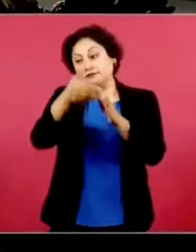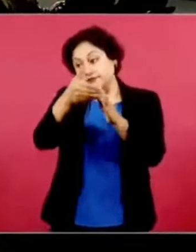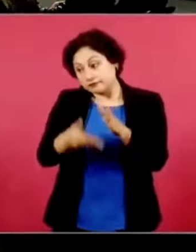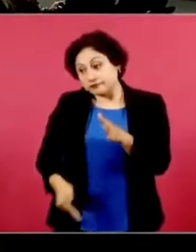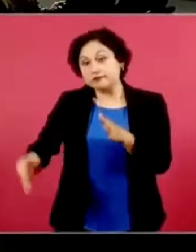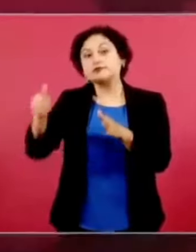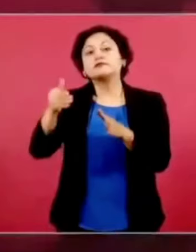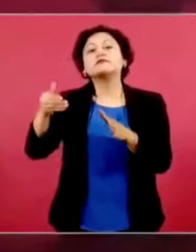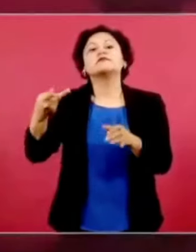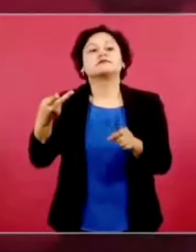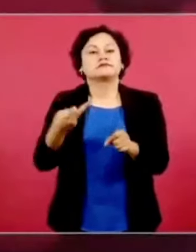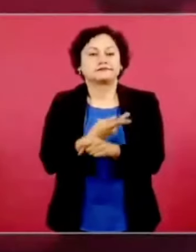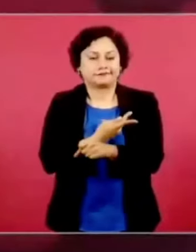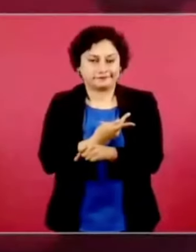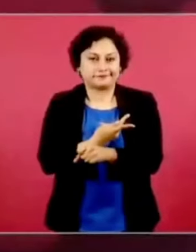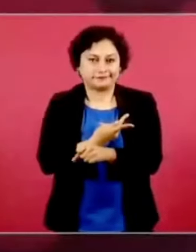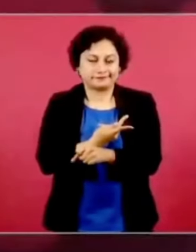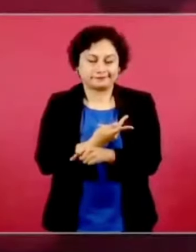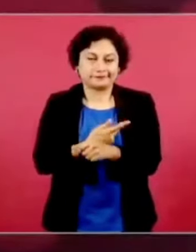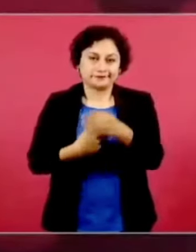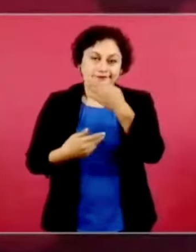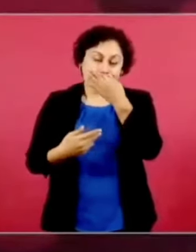¿Qué significó